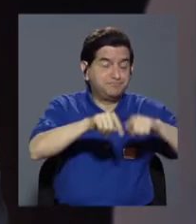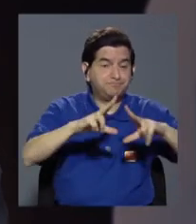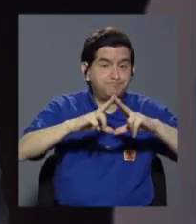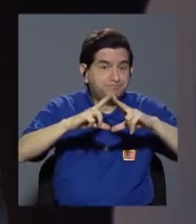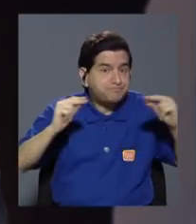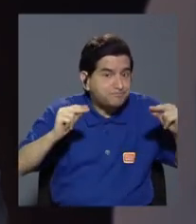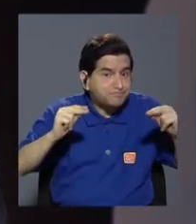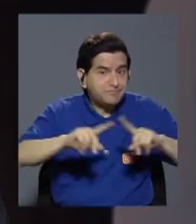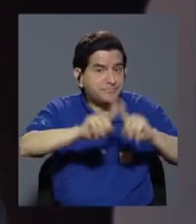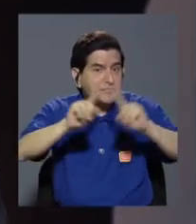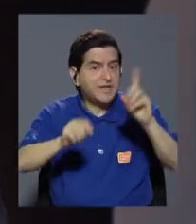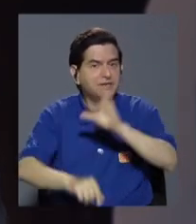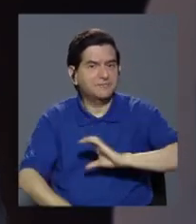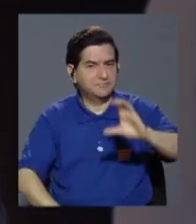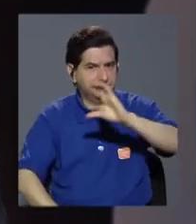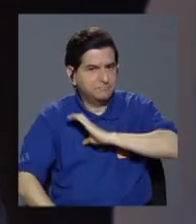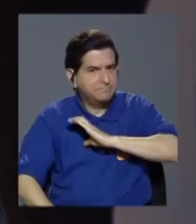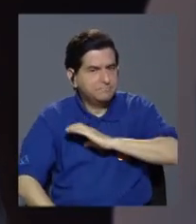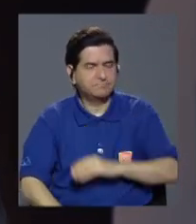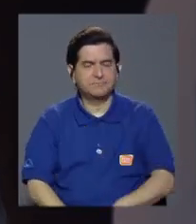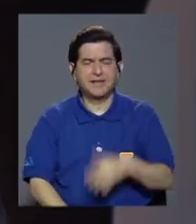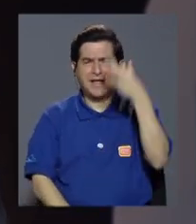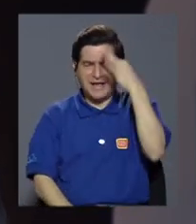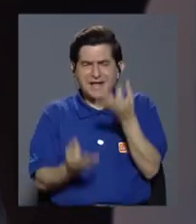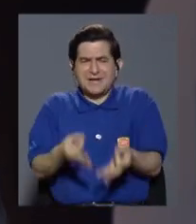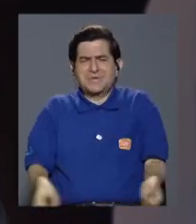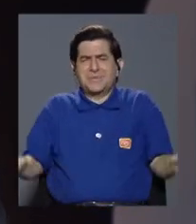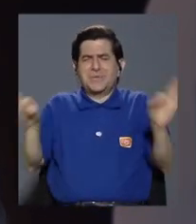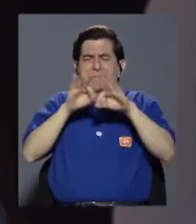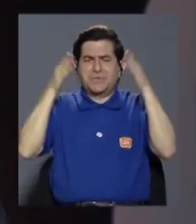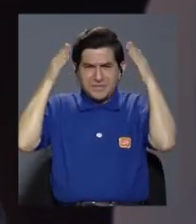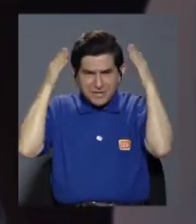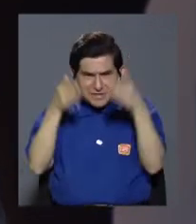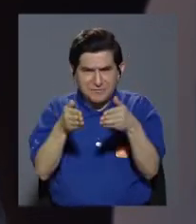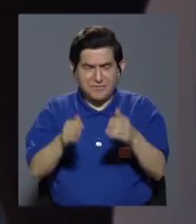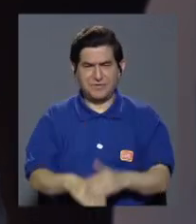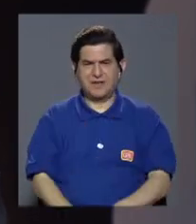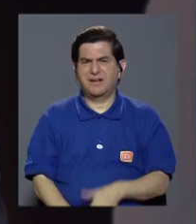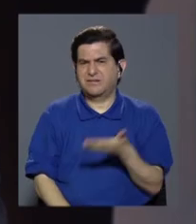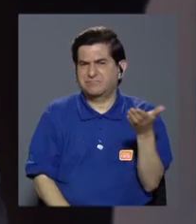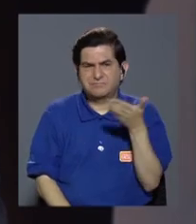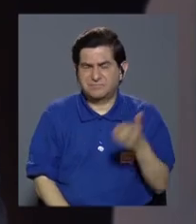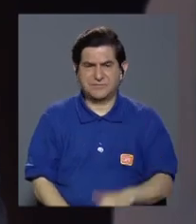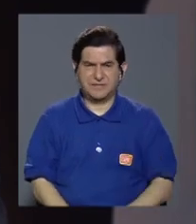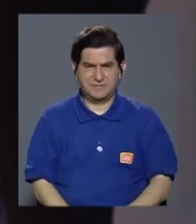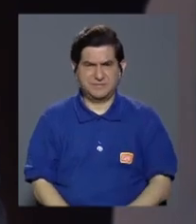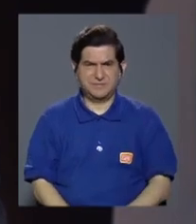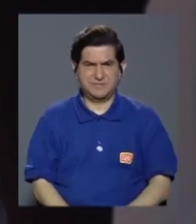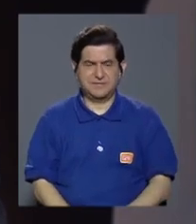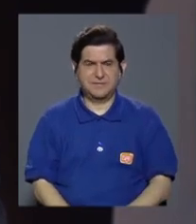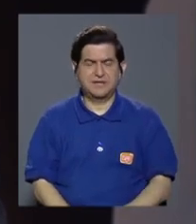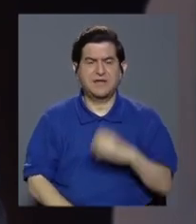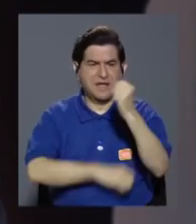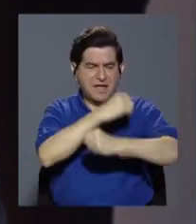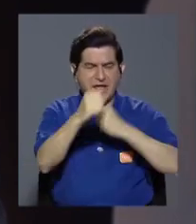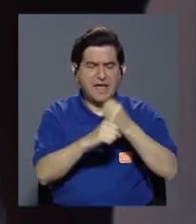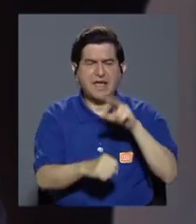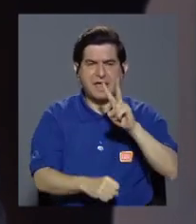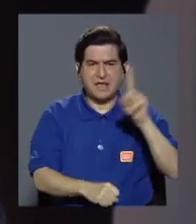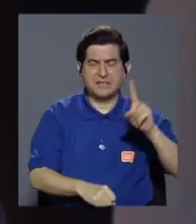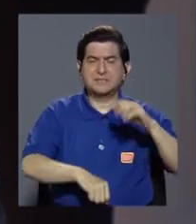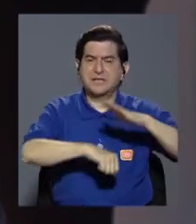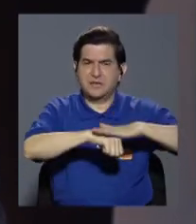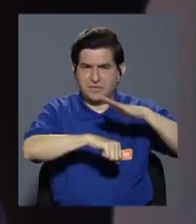distintas aristas creo que lo fundamental para enfocar el asunto tiene que ver con cómo en pleno siglo 21 podemos